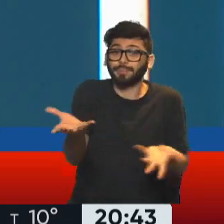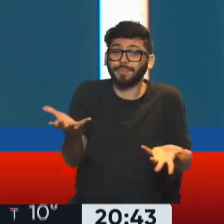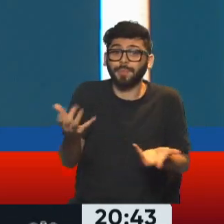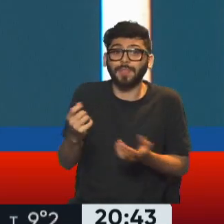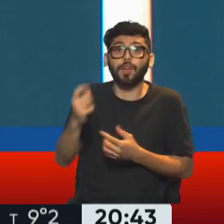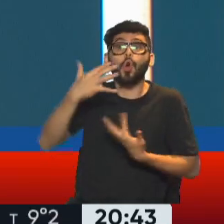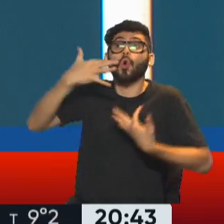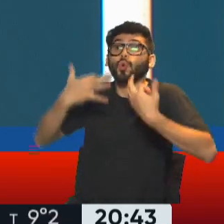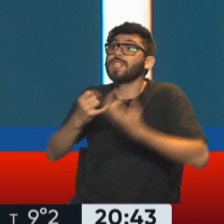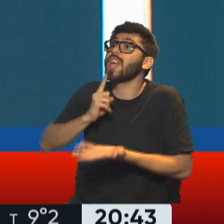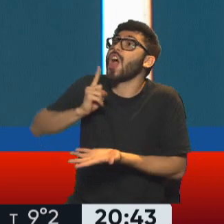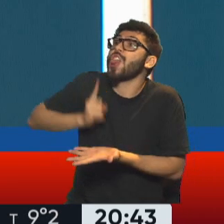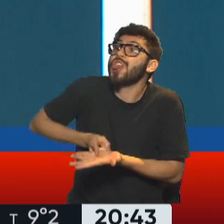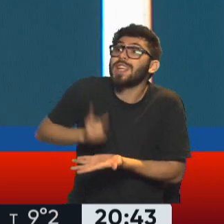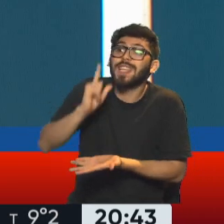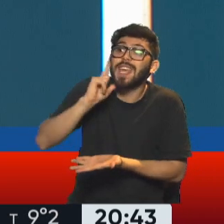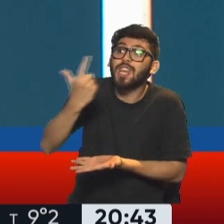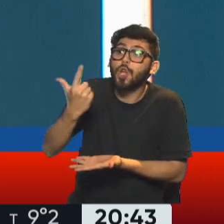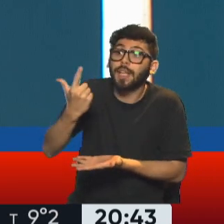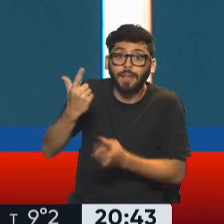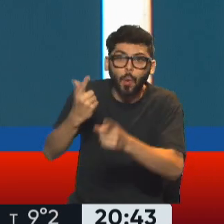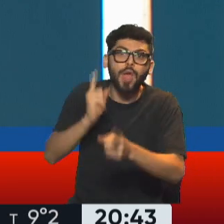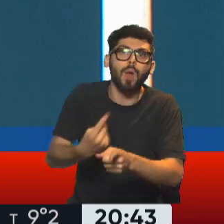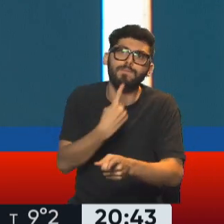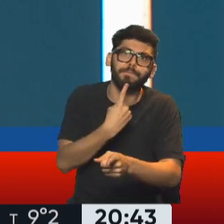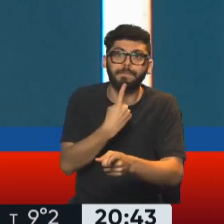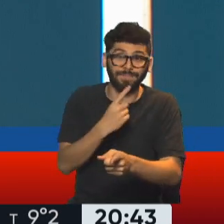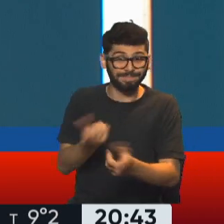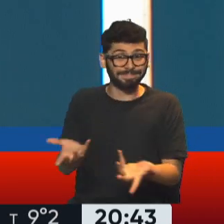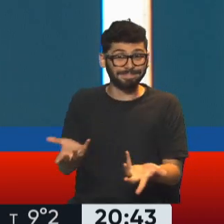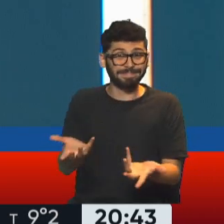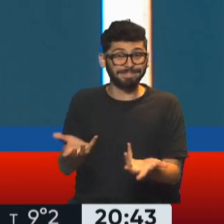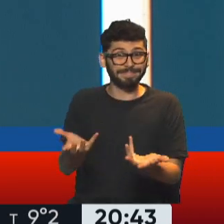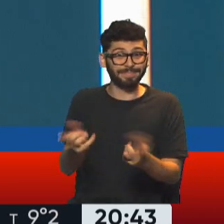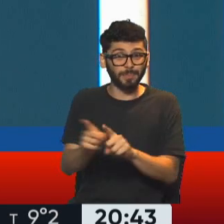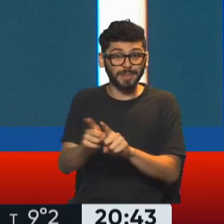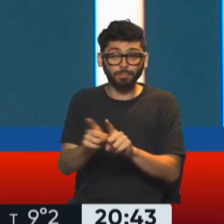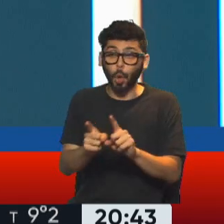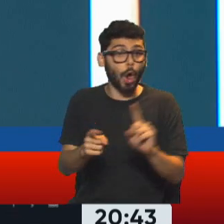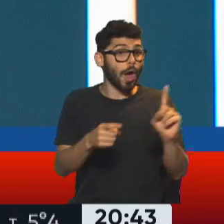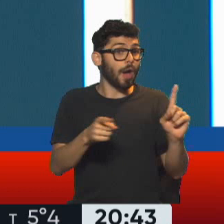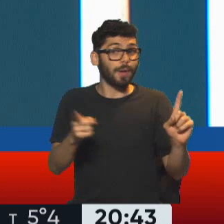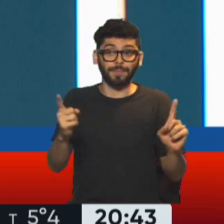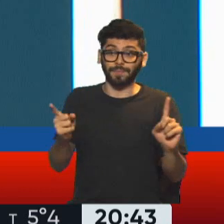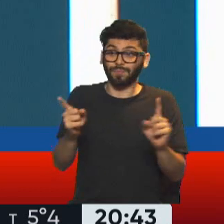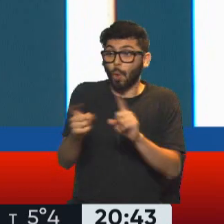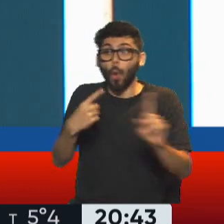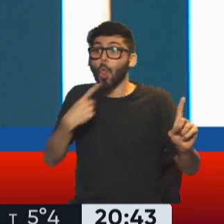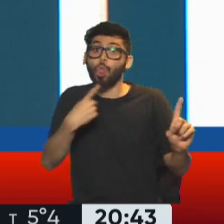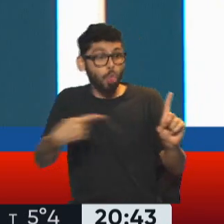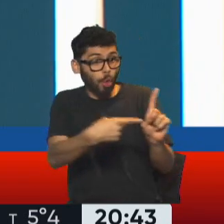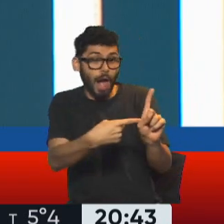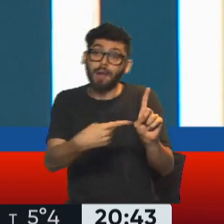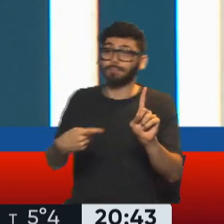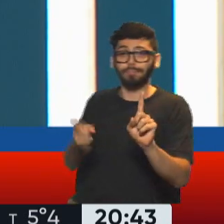dice que es inocente, ahí entrará un margen de duda. El mismo margen de duda que ha quedado del otro lado de la grieta cuando, en fallos que yo